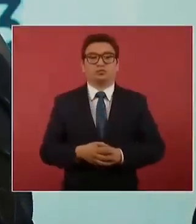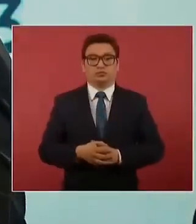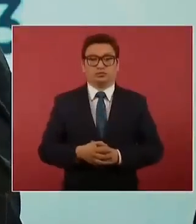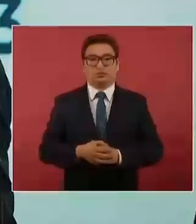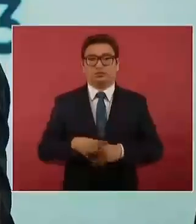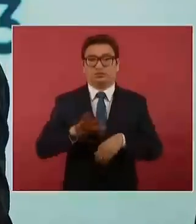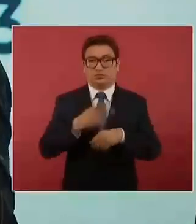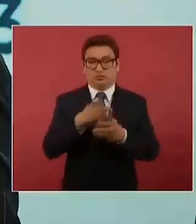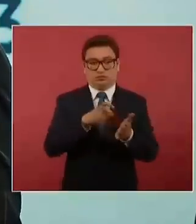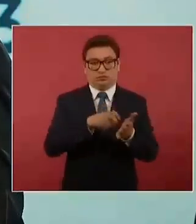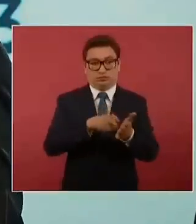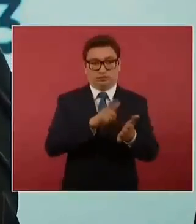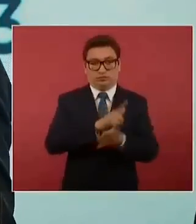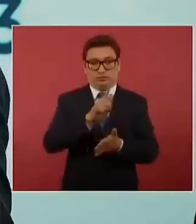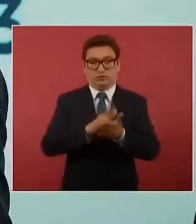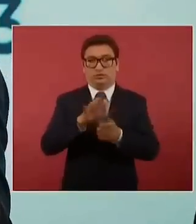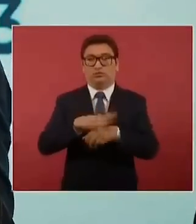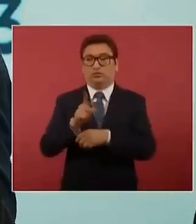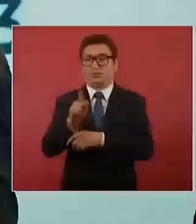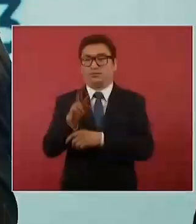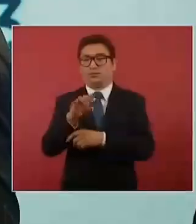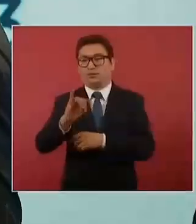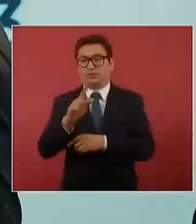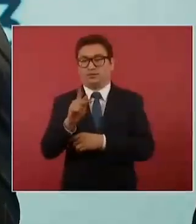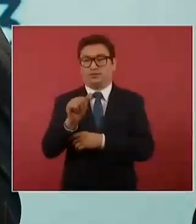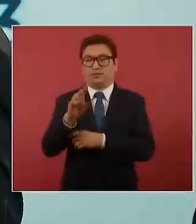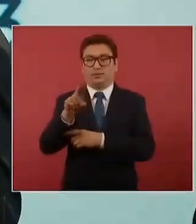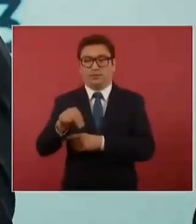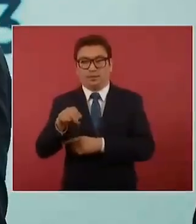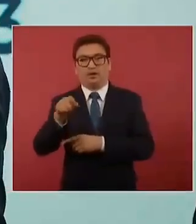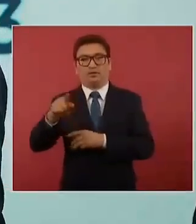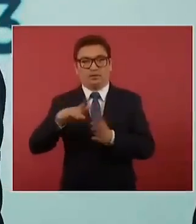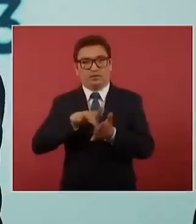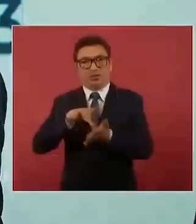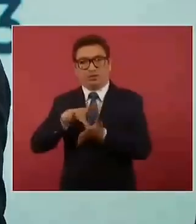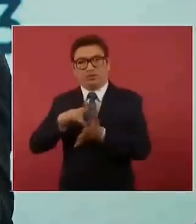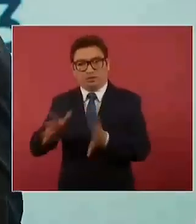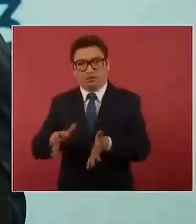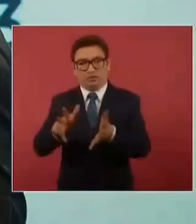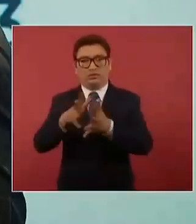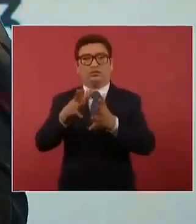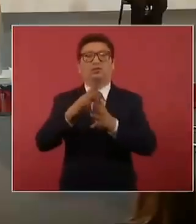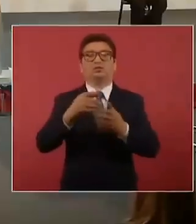de la reforma legal apoyada por el PRI y por el PAN y que, pues, produjo